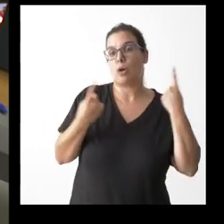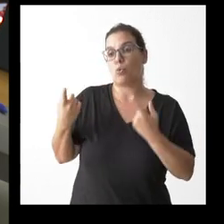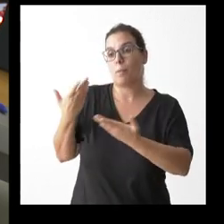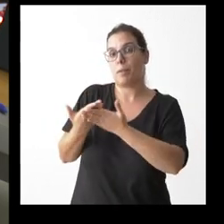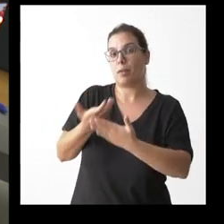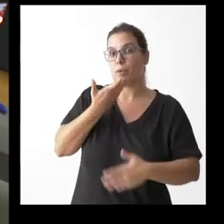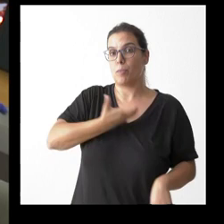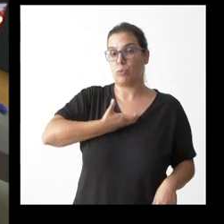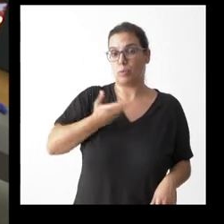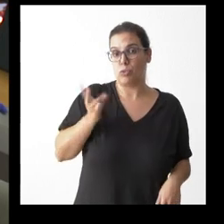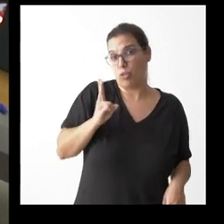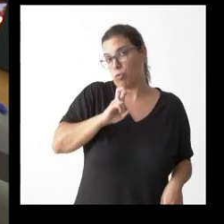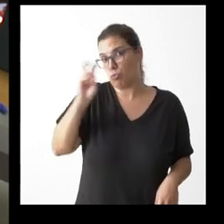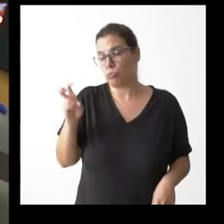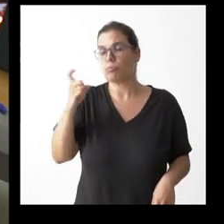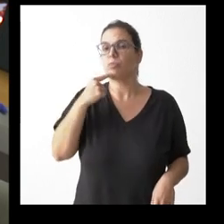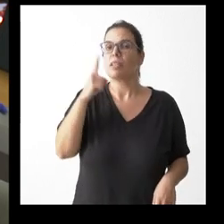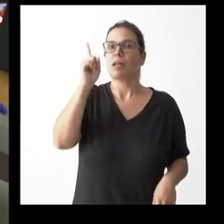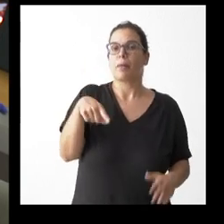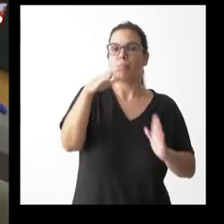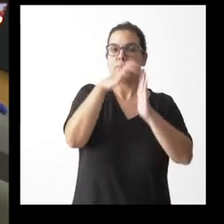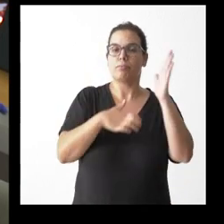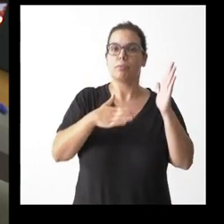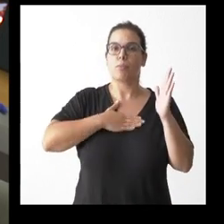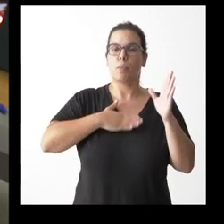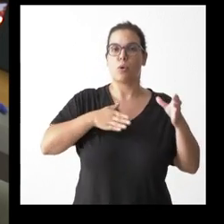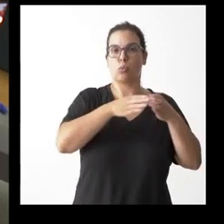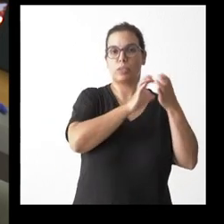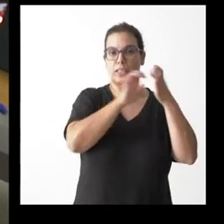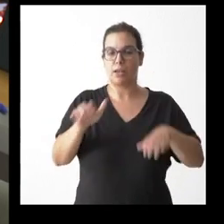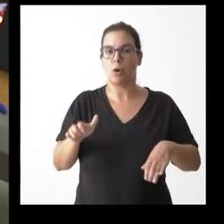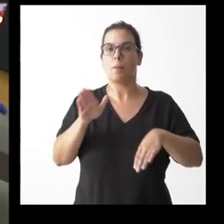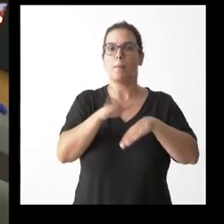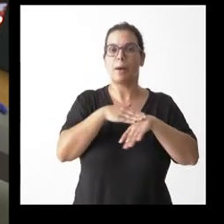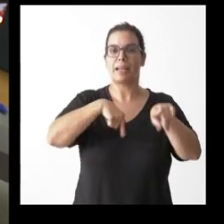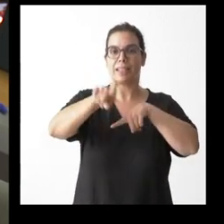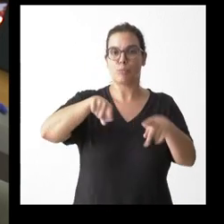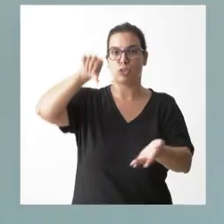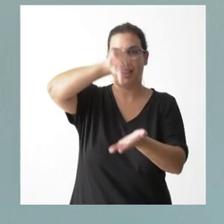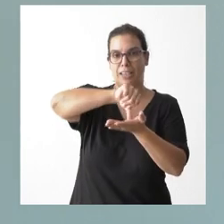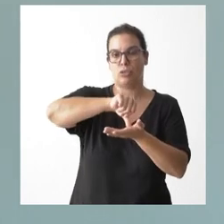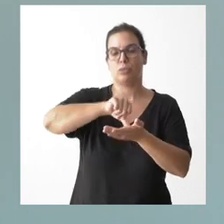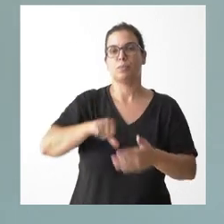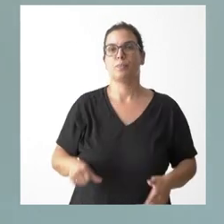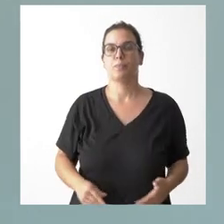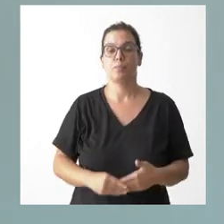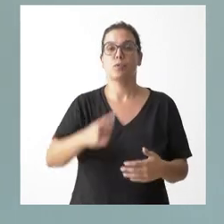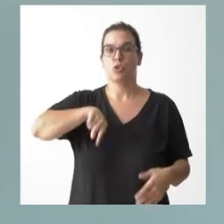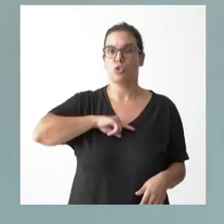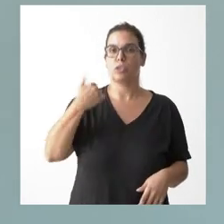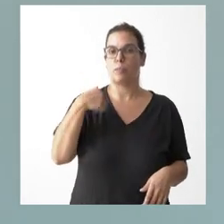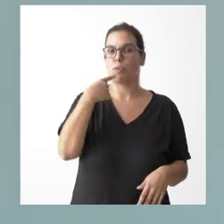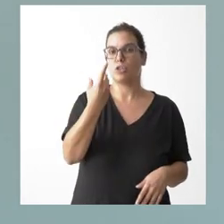como el Ayuntamiento de Valladolid, bonificar también la parte que puede hacer la Junta en lo del transporte urbano. Gracias. Nosotros ya hemos anunciado esa rebaja